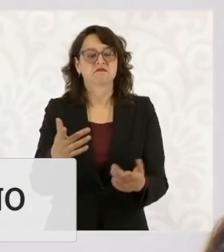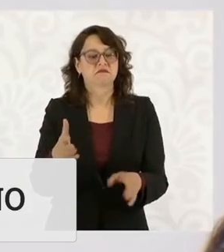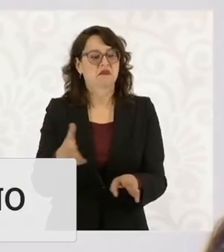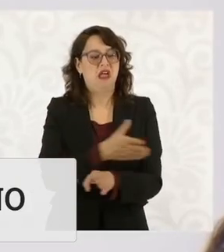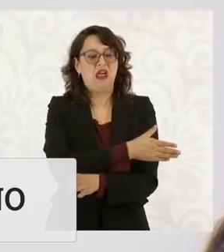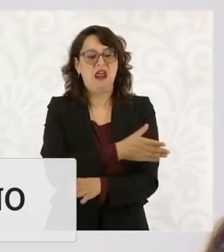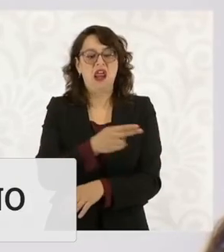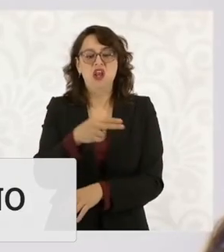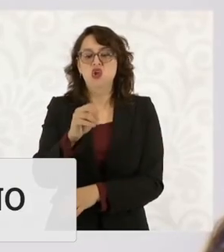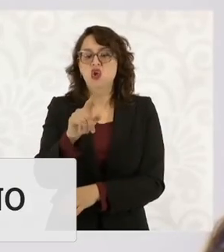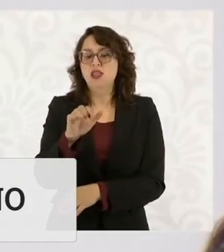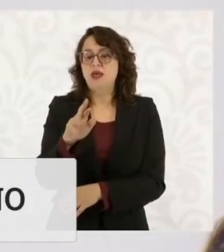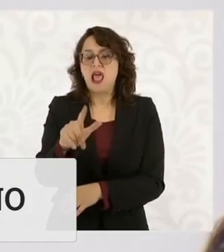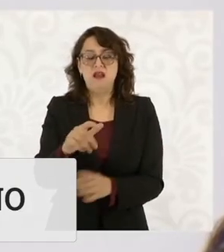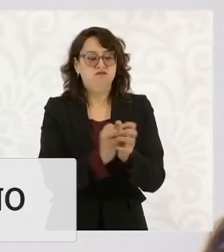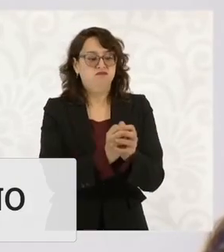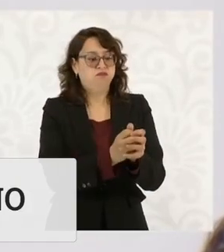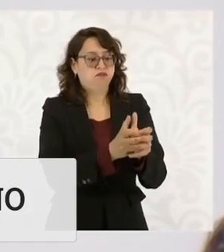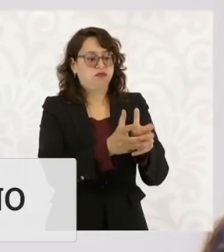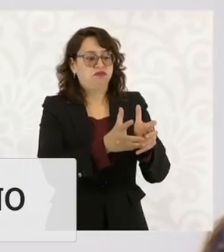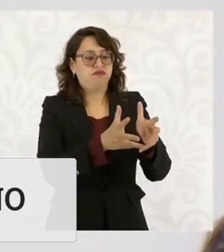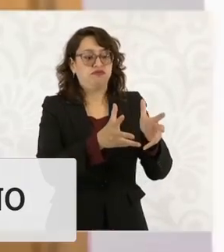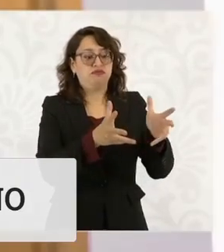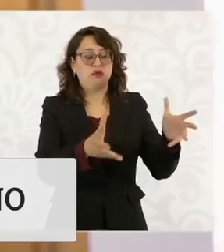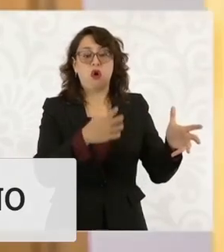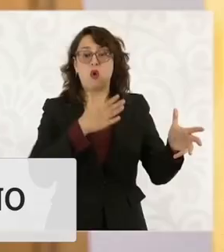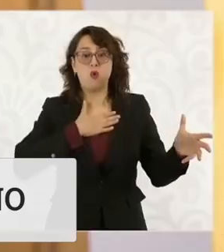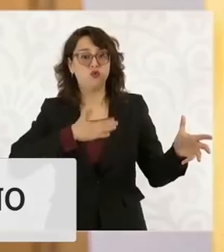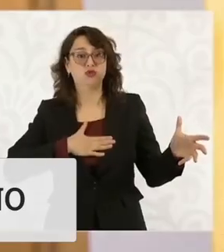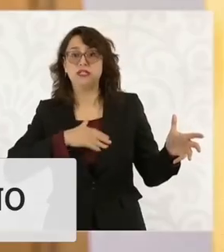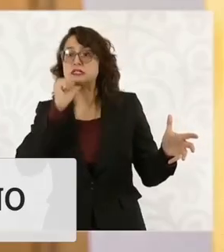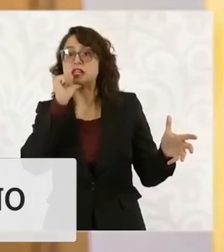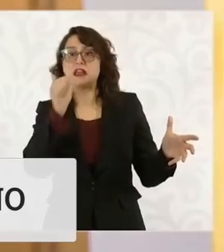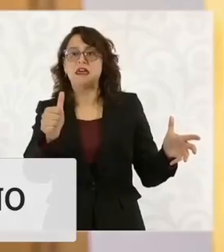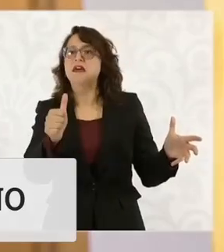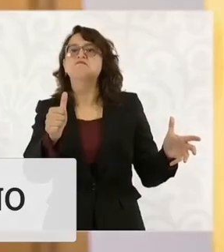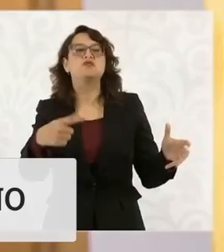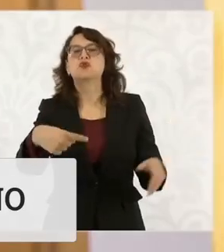que el progreso sin justicia no es sostenible,